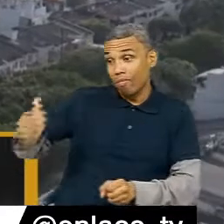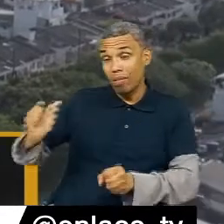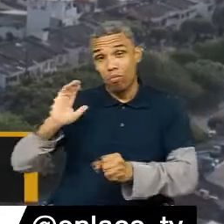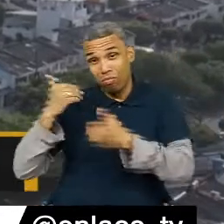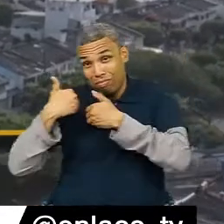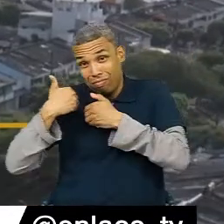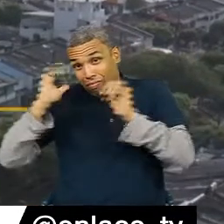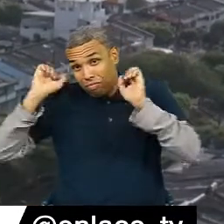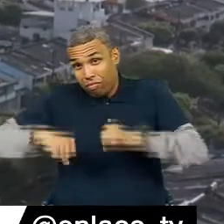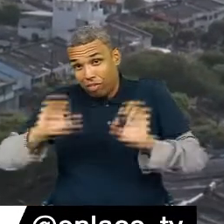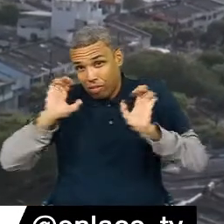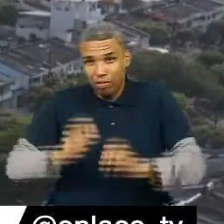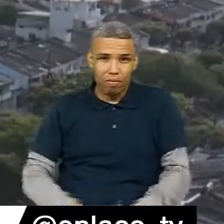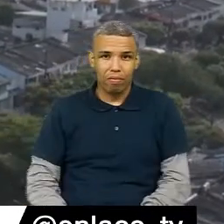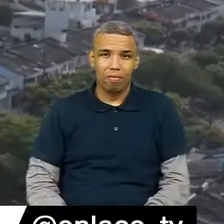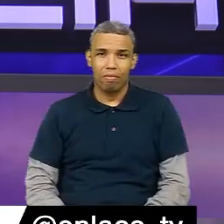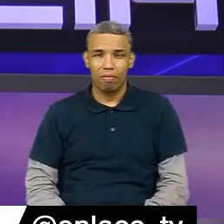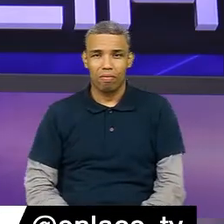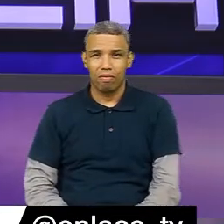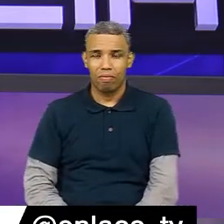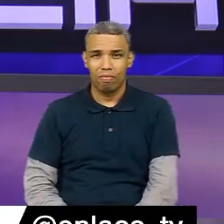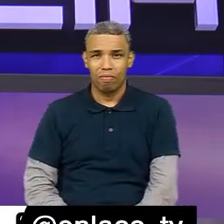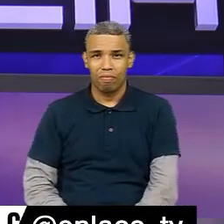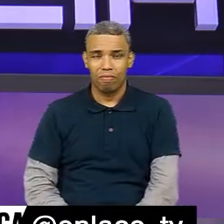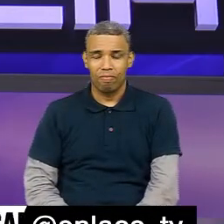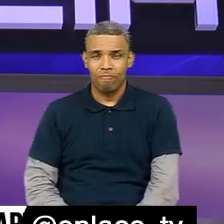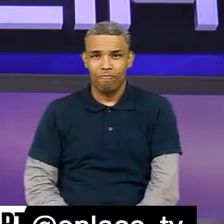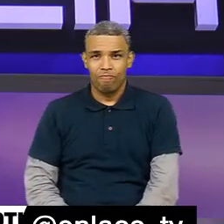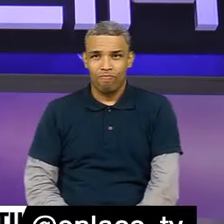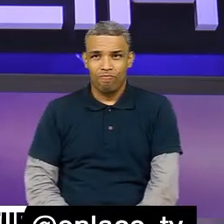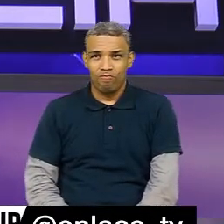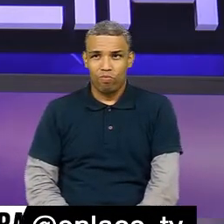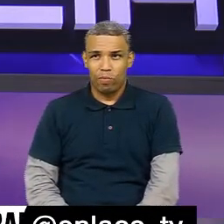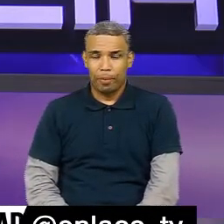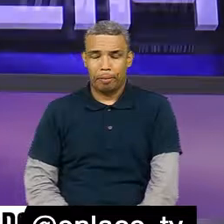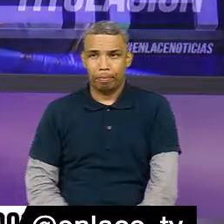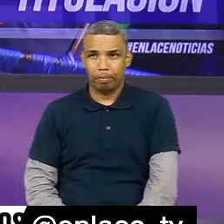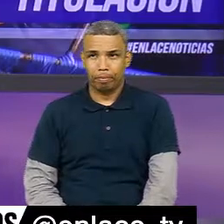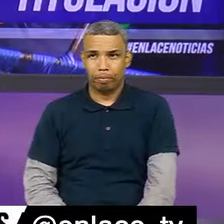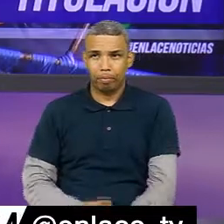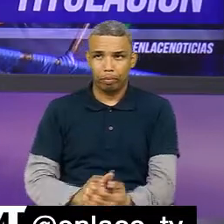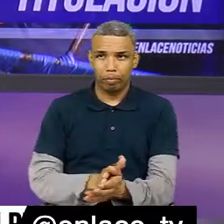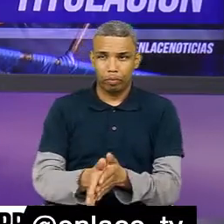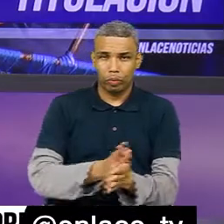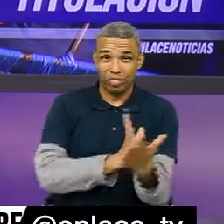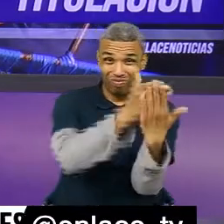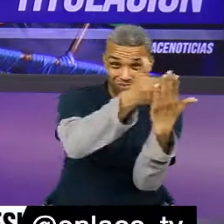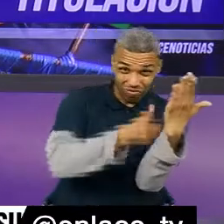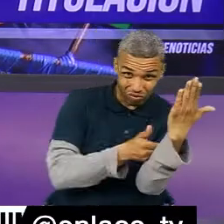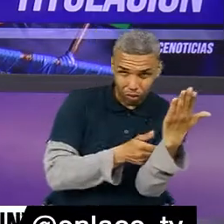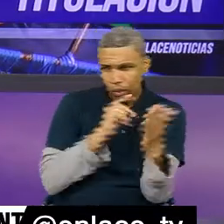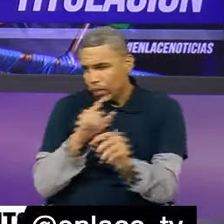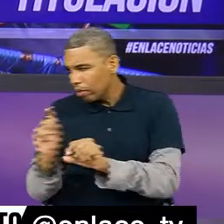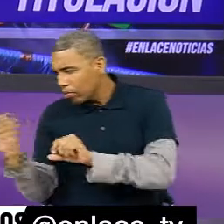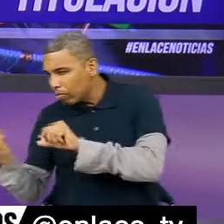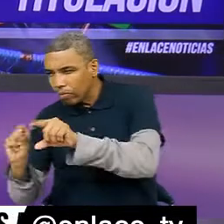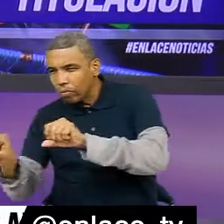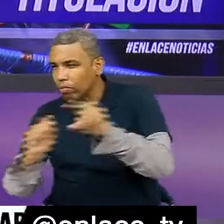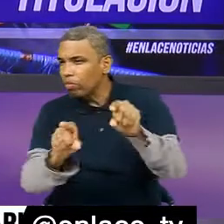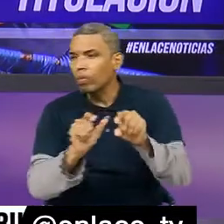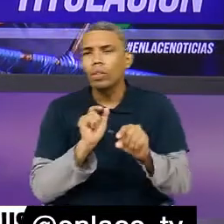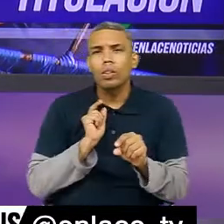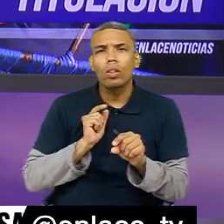haciendo en beneficio de la ciudad. Eduard realiza encuestas de verificación para titular predios de 826 familias